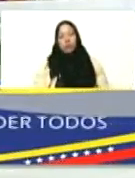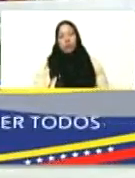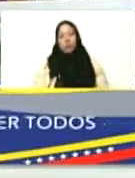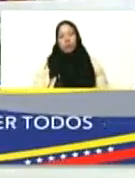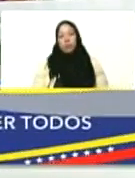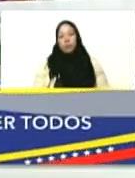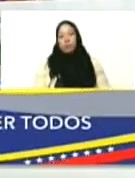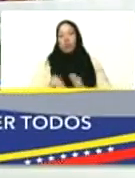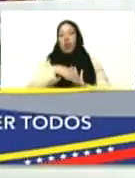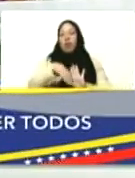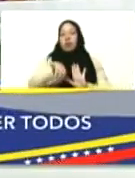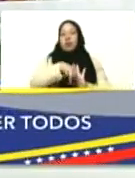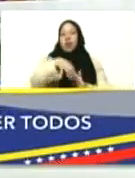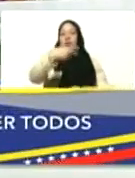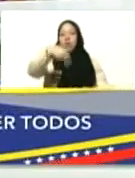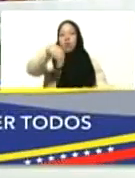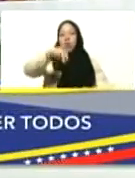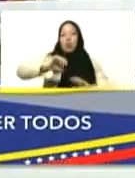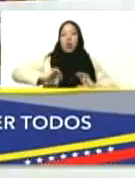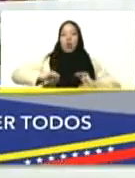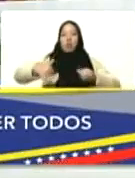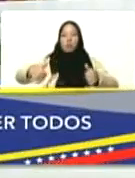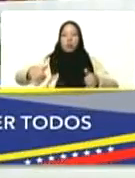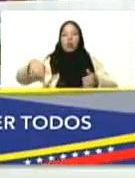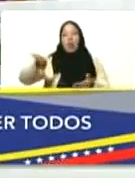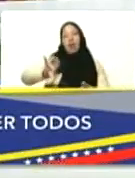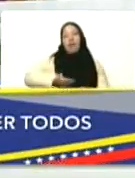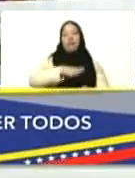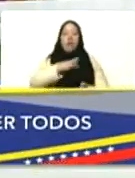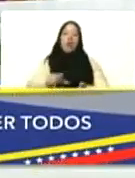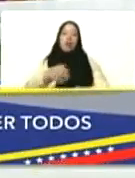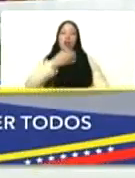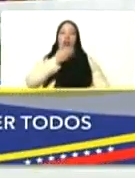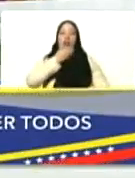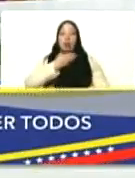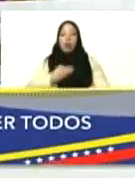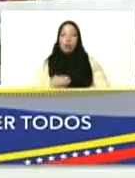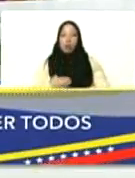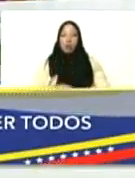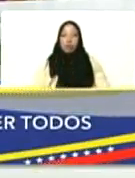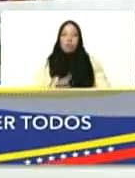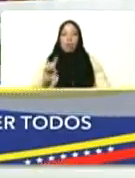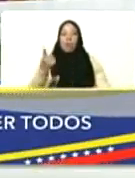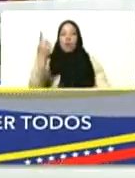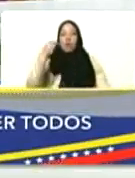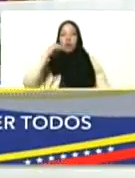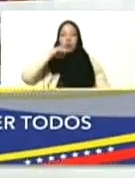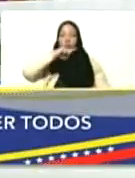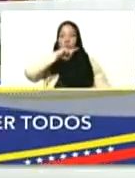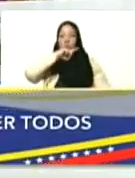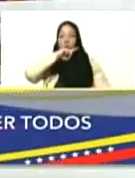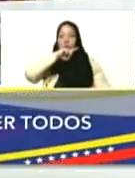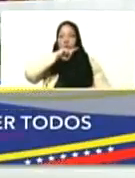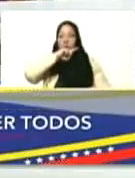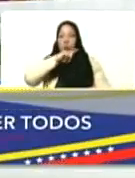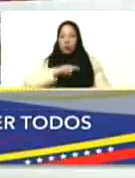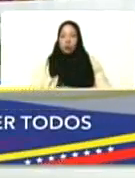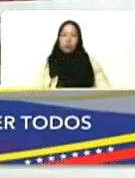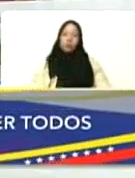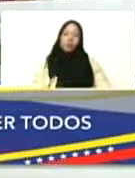Con noviembre ya empezaron las gaitas. Desde el 1 de octubre. ¿Ah?